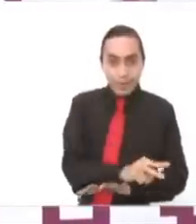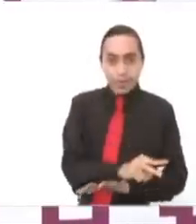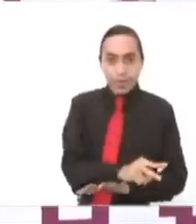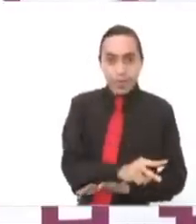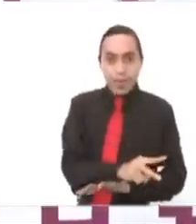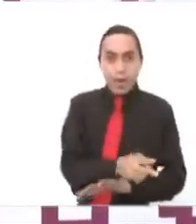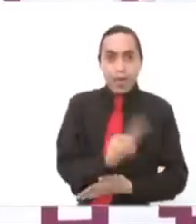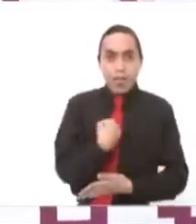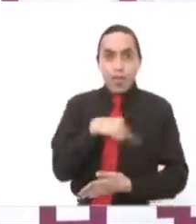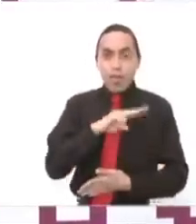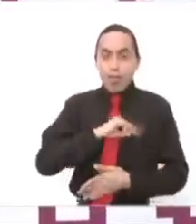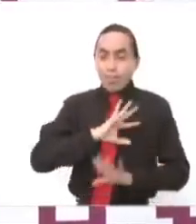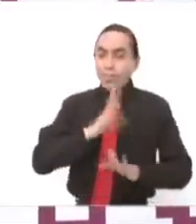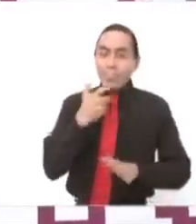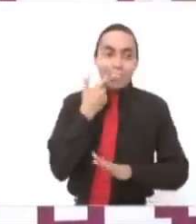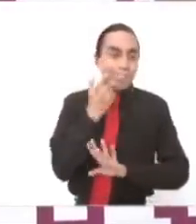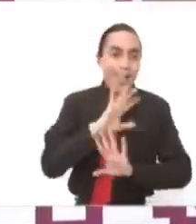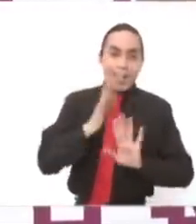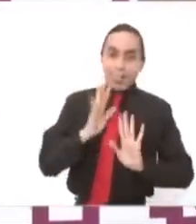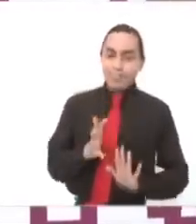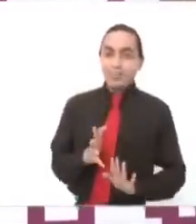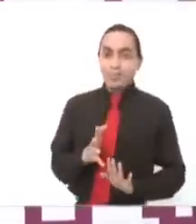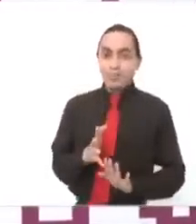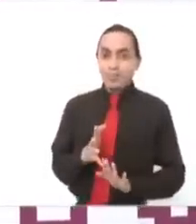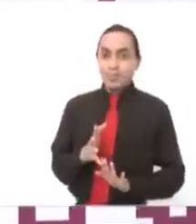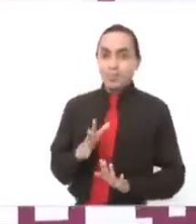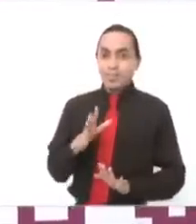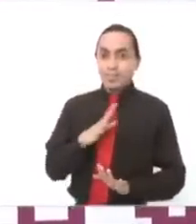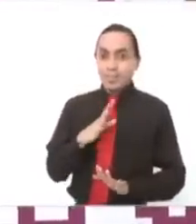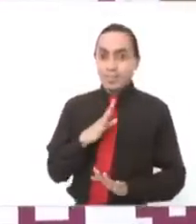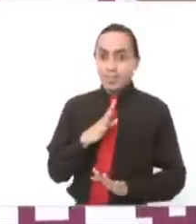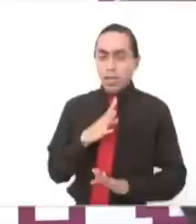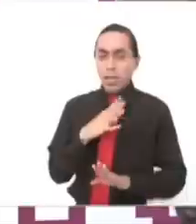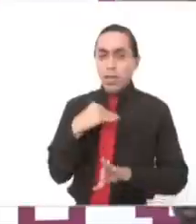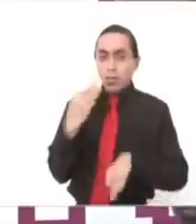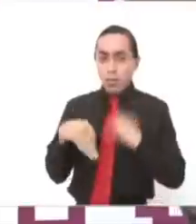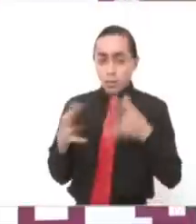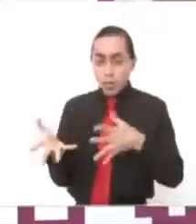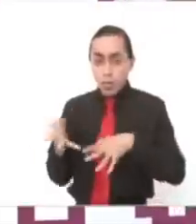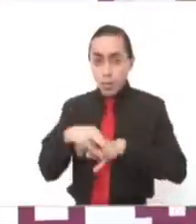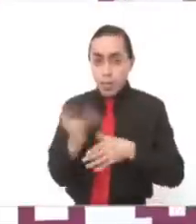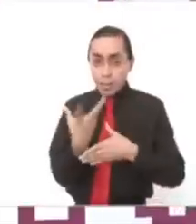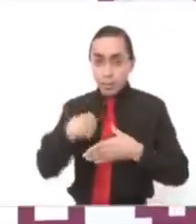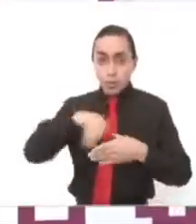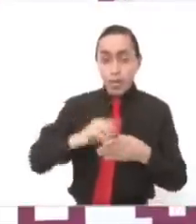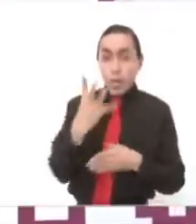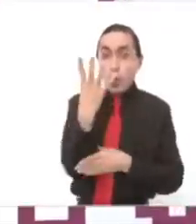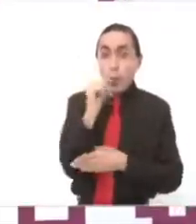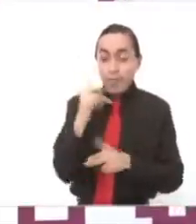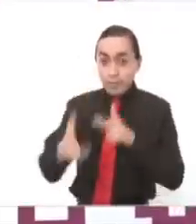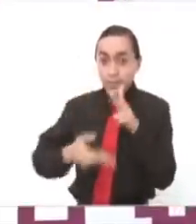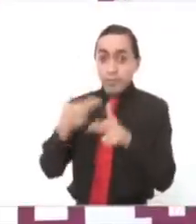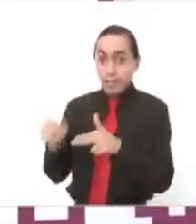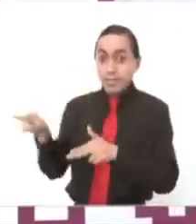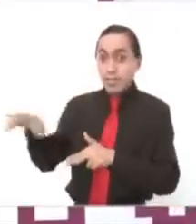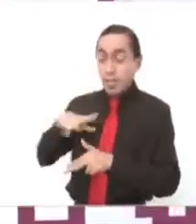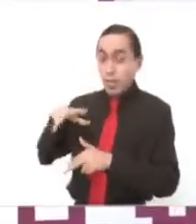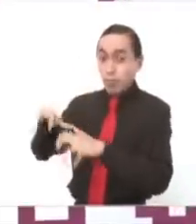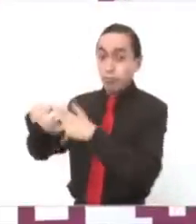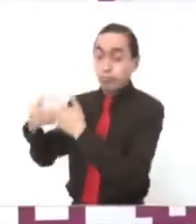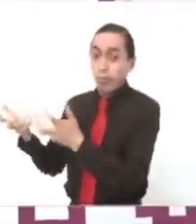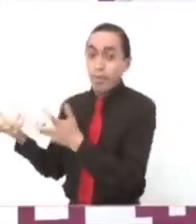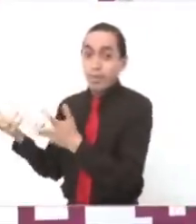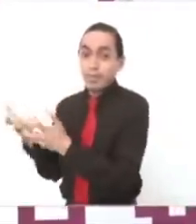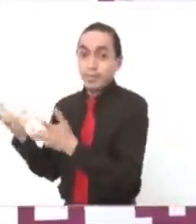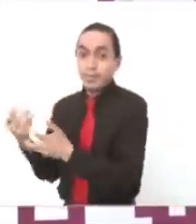estamos ansiosos por recibirlo como parte de los 9 trenes que se fabricarán para el